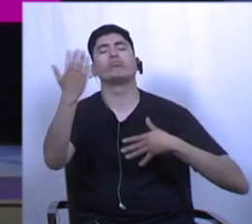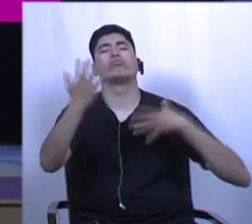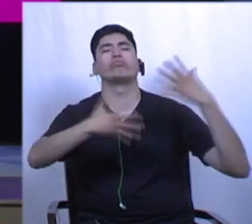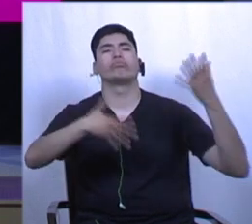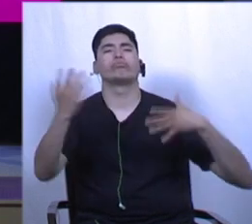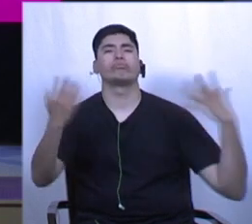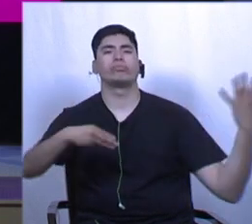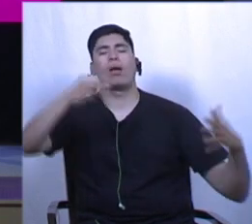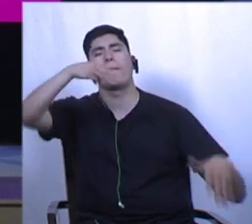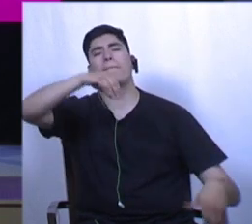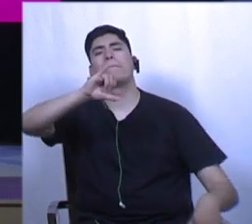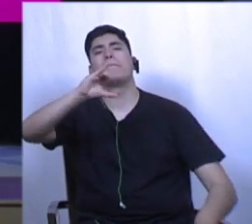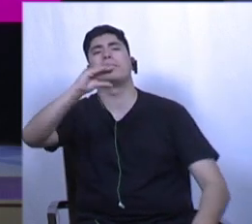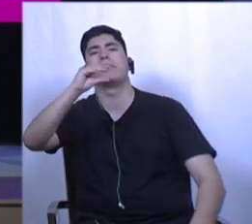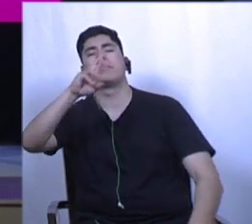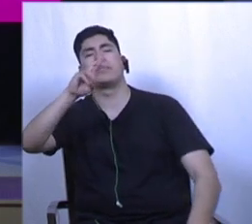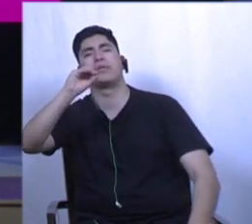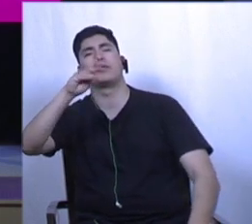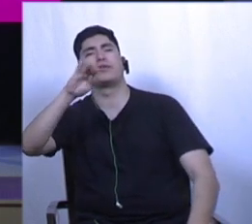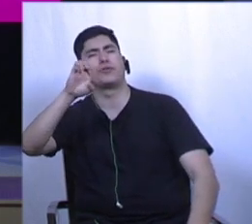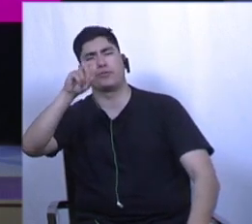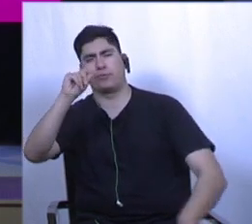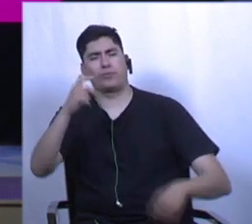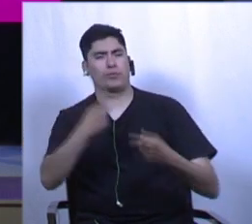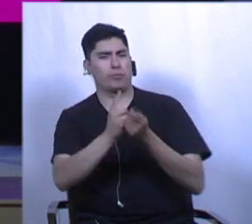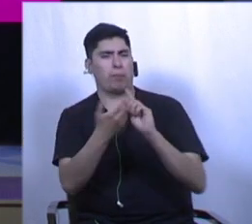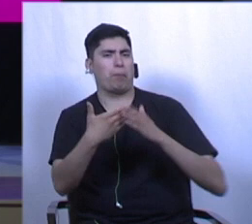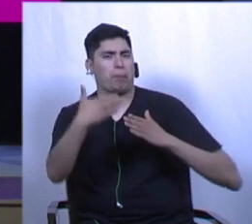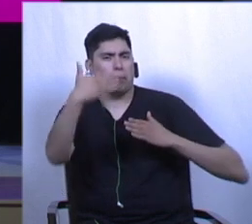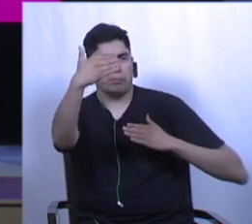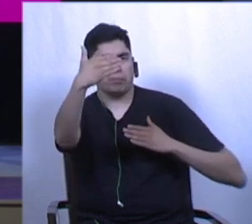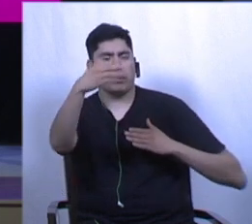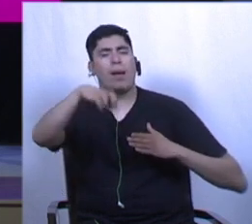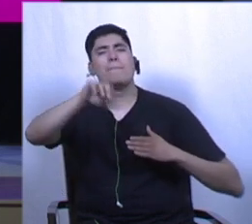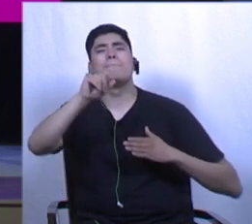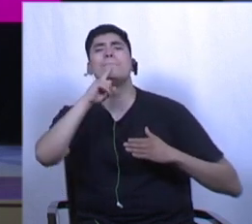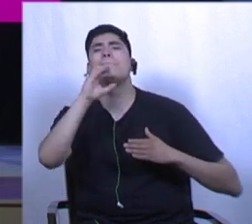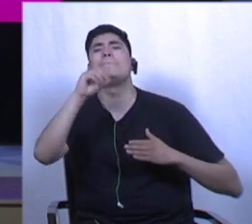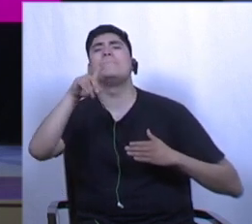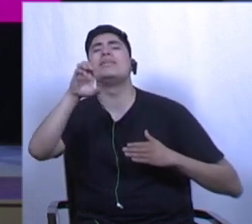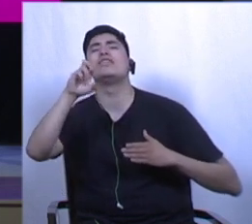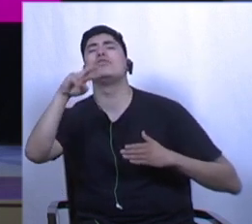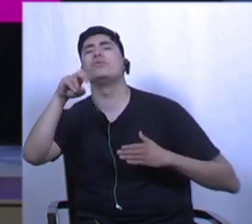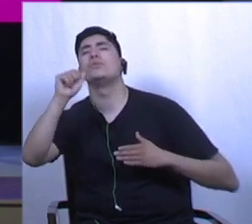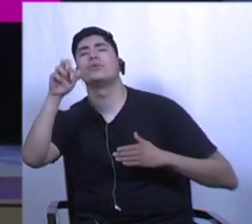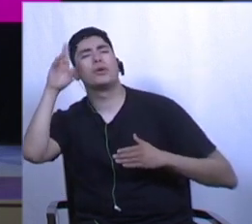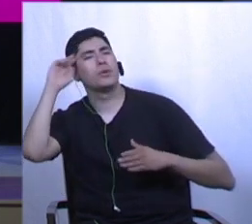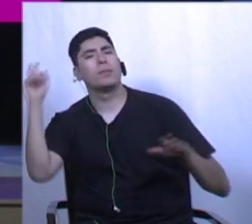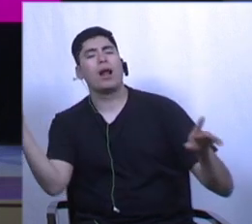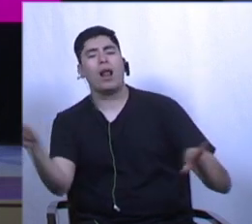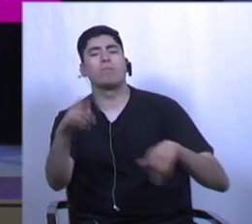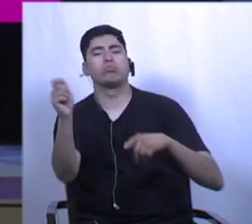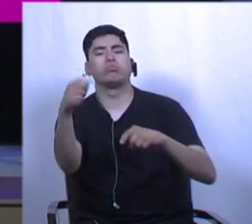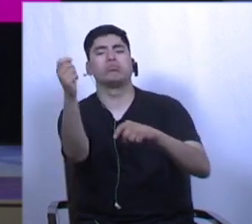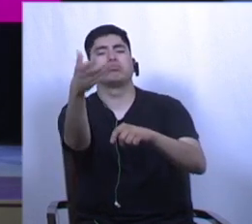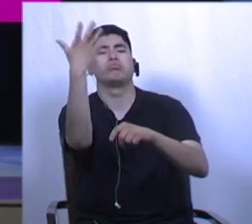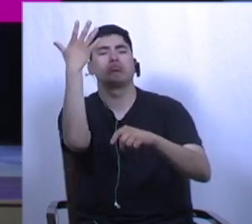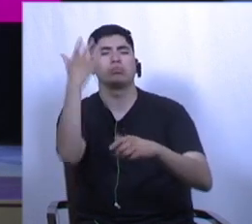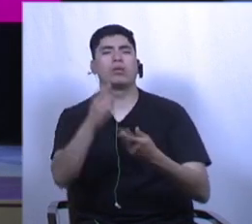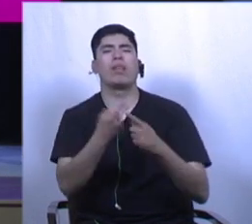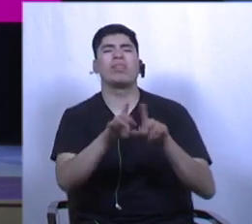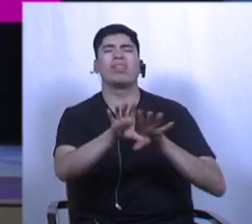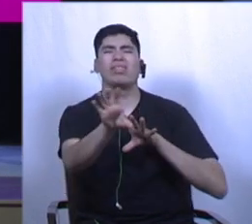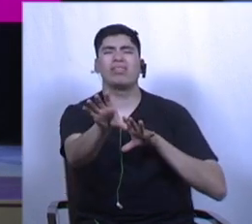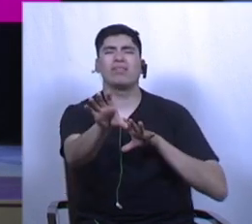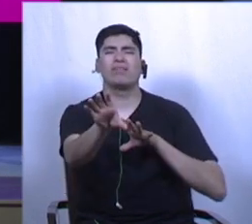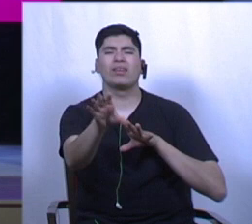a otro, y esto se conoce en los patógenos para las cosechas. Estos trasladan